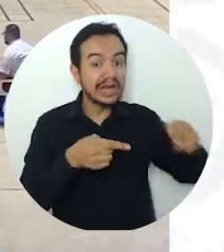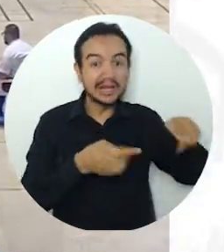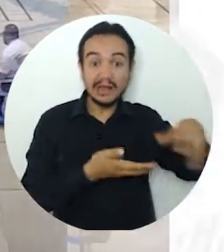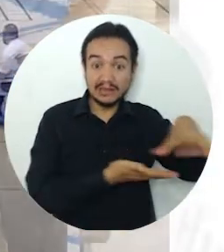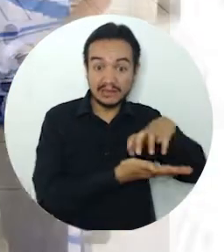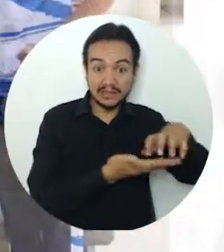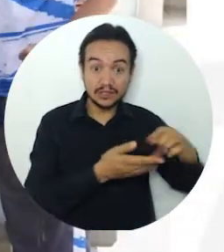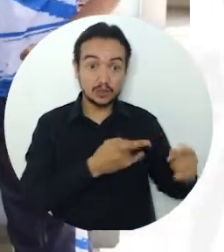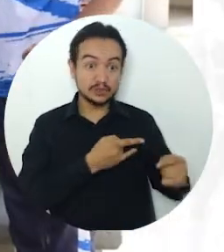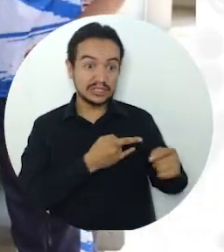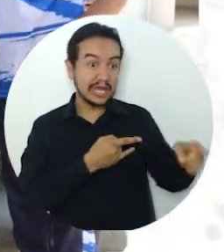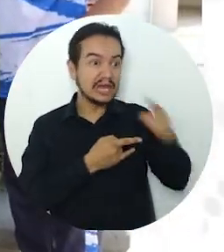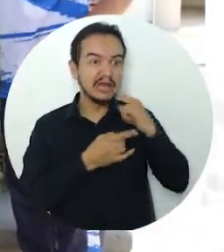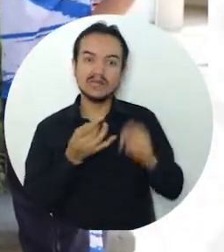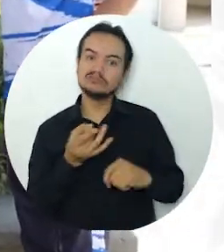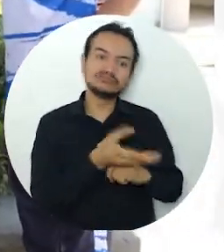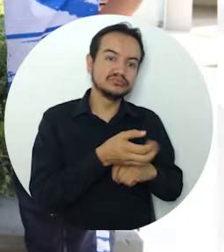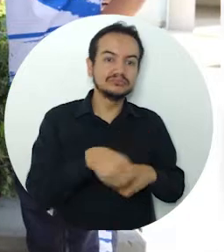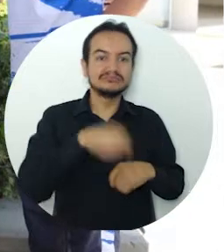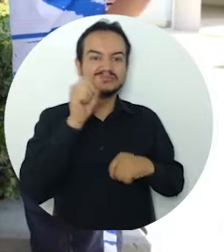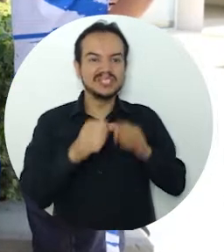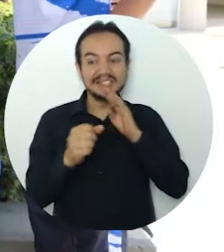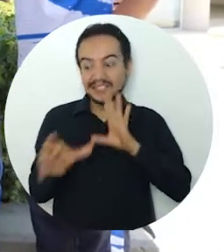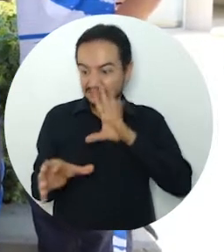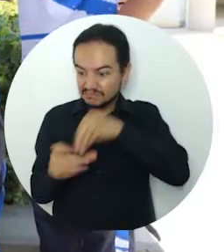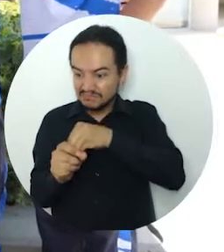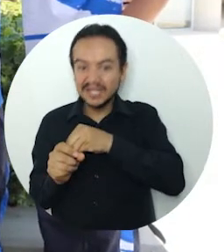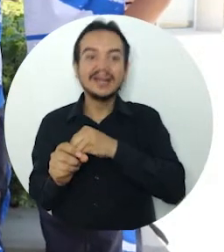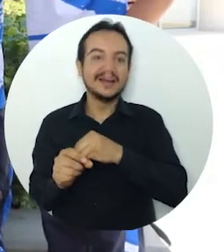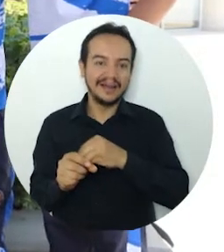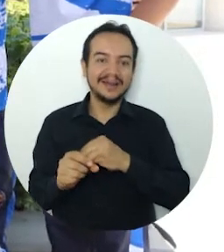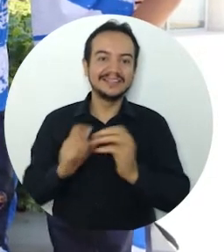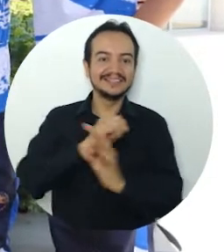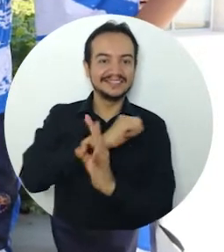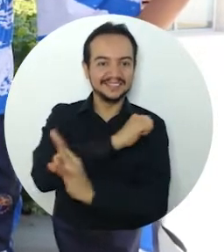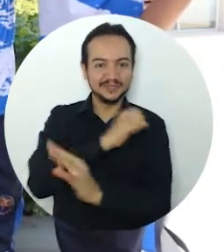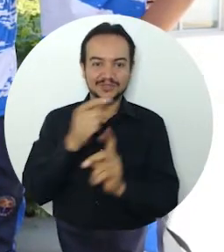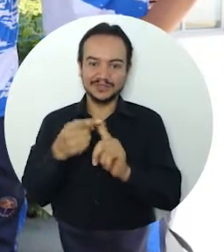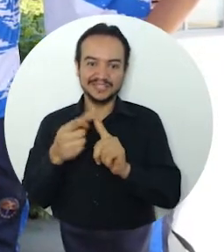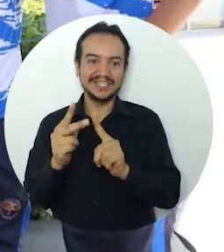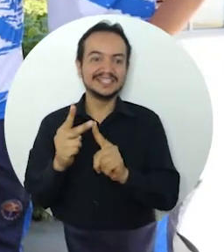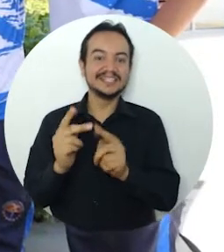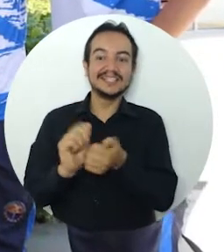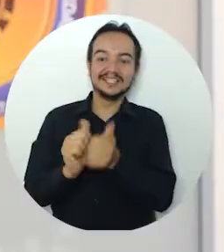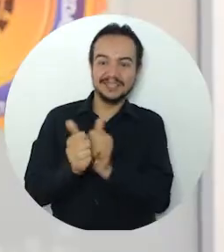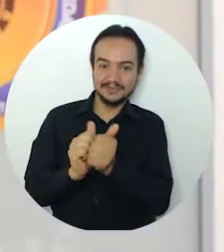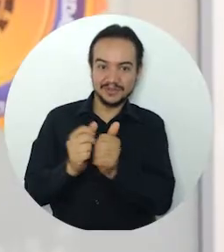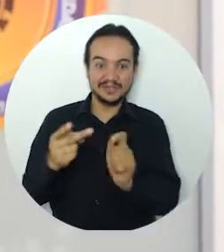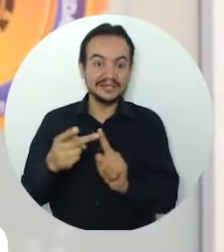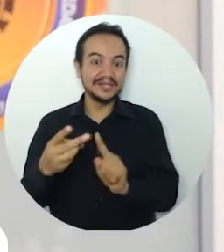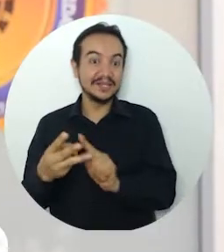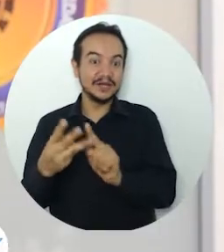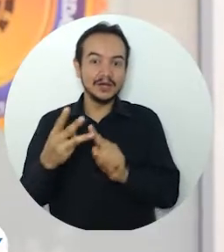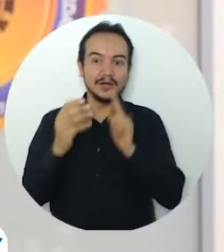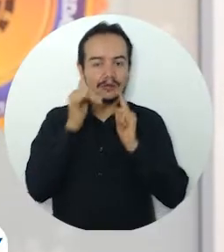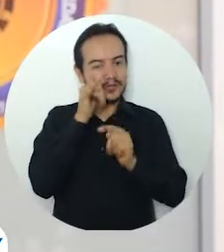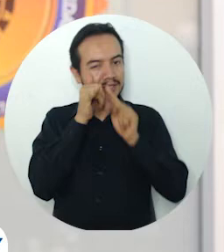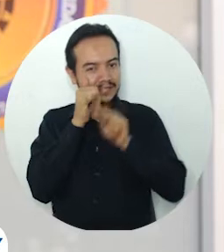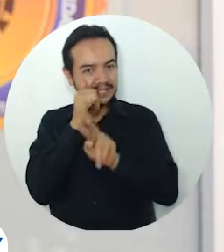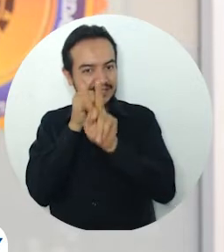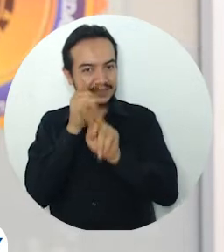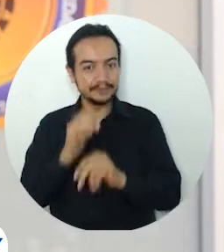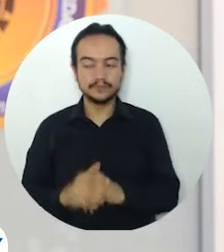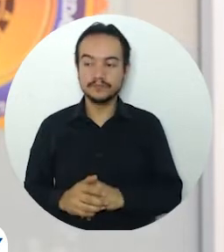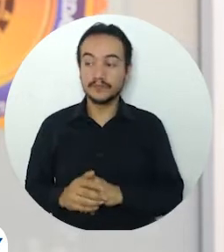del Programa de Psicología Profesional en Deporte y estudiantes del Programa de Ingeniería Civil. En los Juegos Nacionales ASCUN